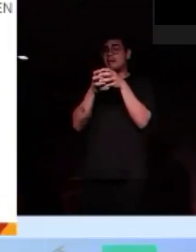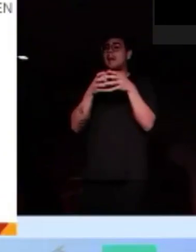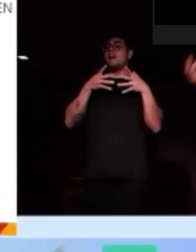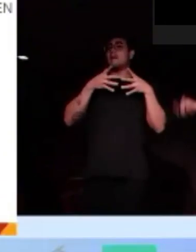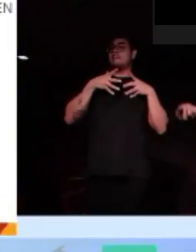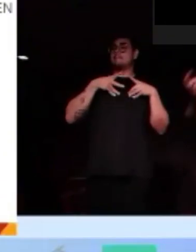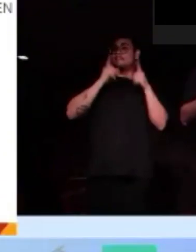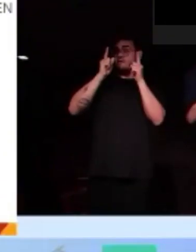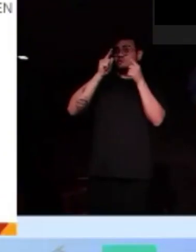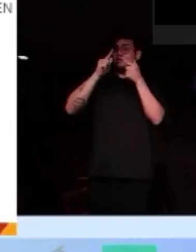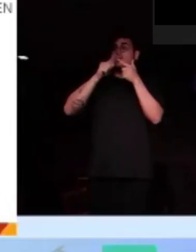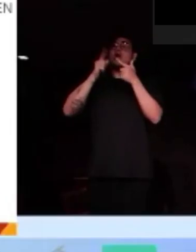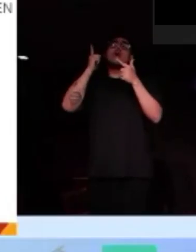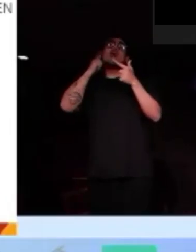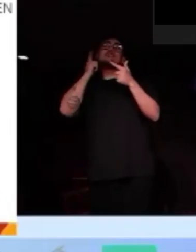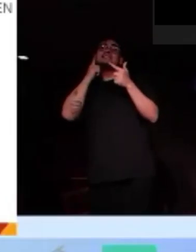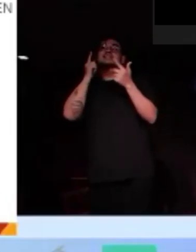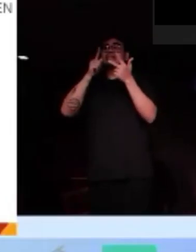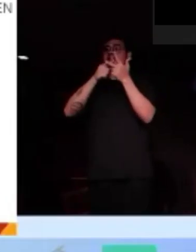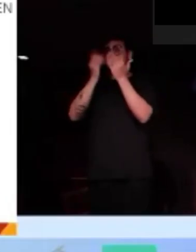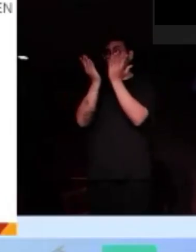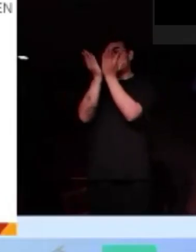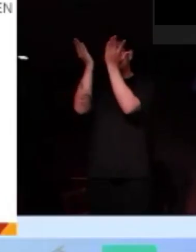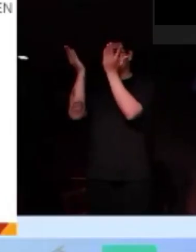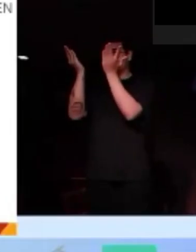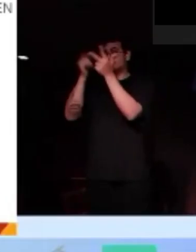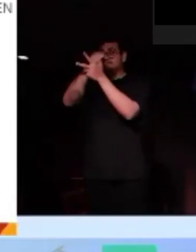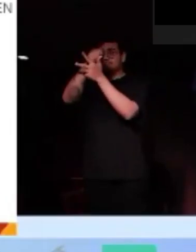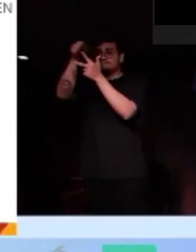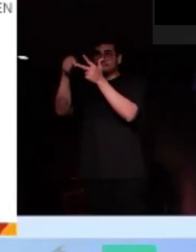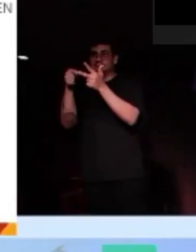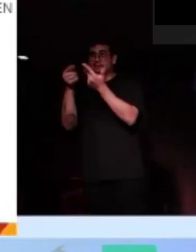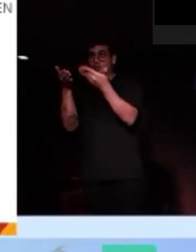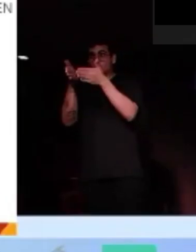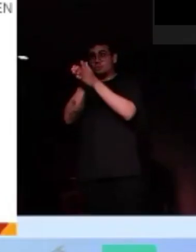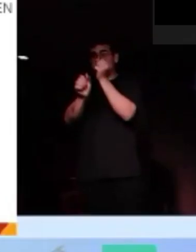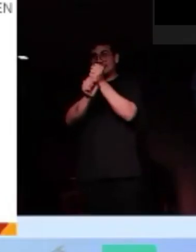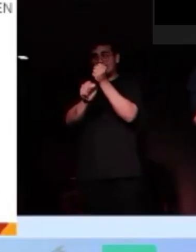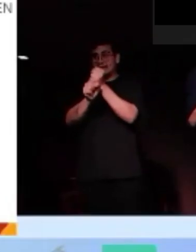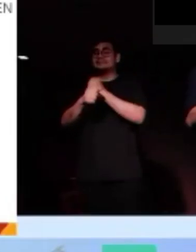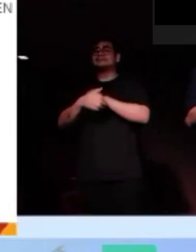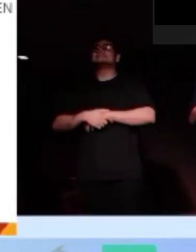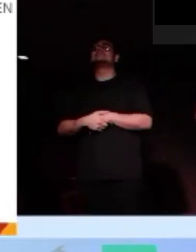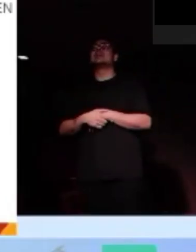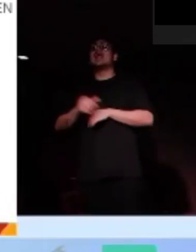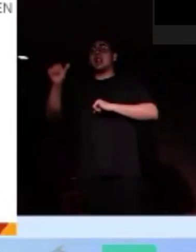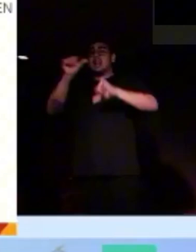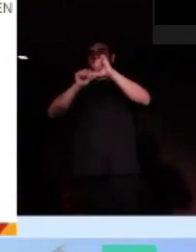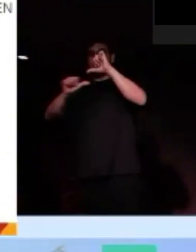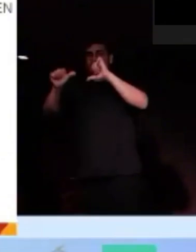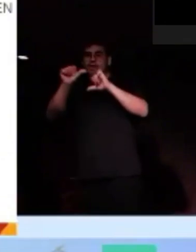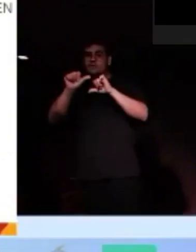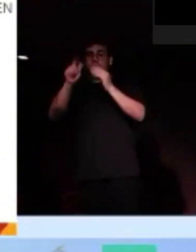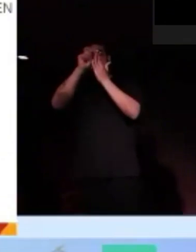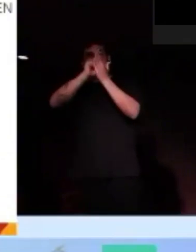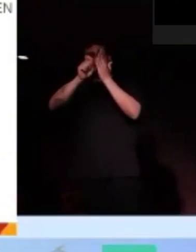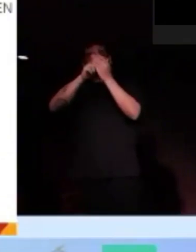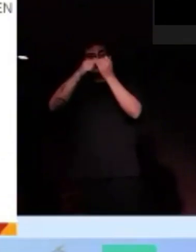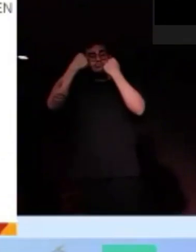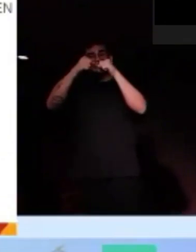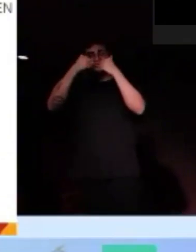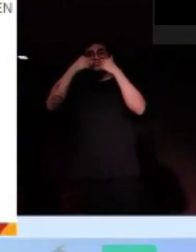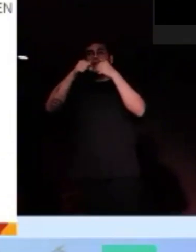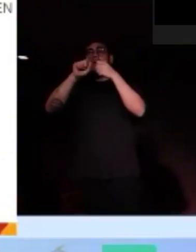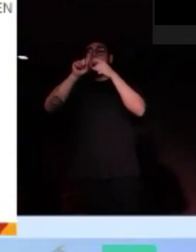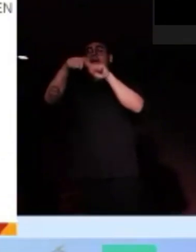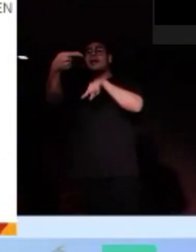profe, oyente en este caso, vinieron al laboratorio, hicieron el trabajo práctico y al final del trabajo práctico descubrían quién había